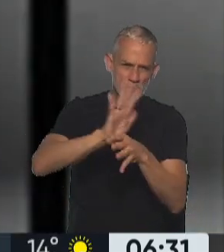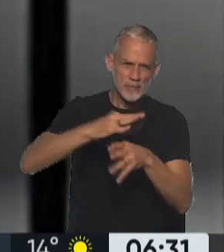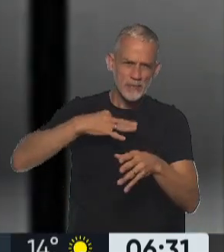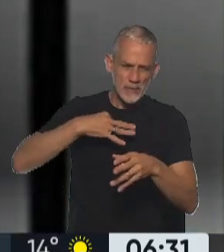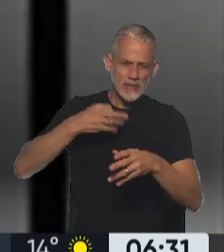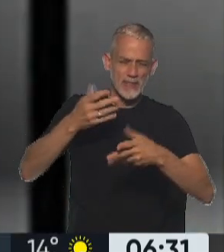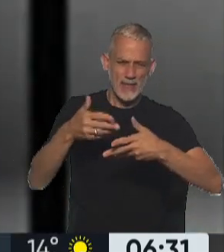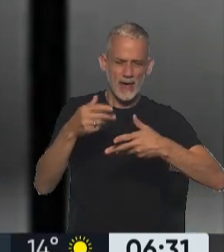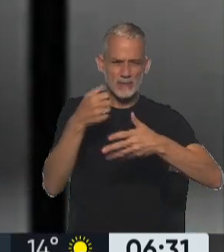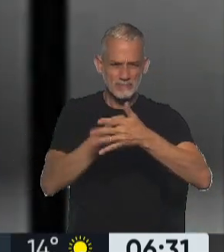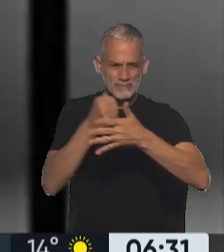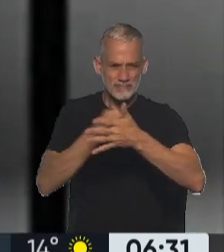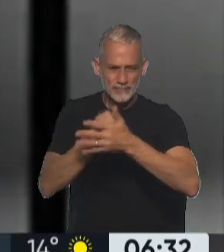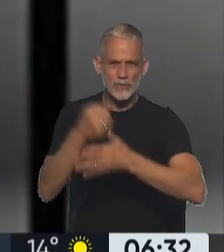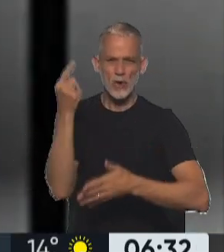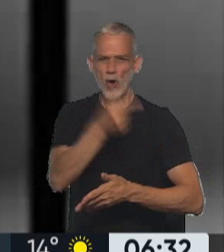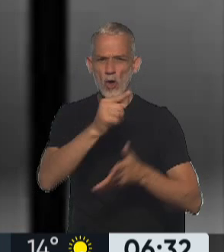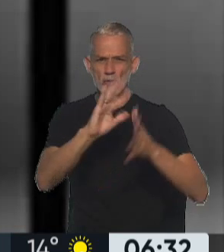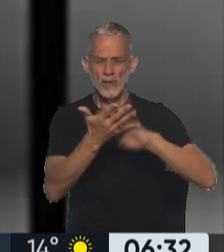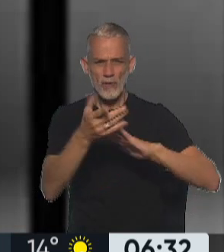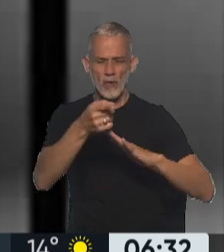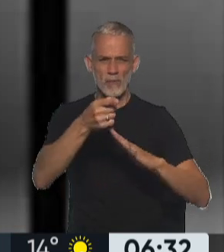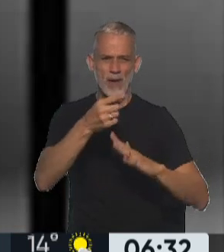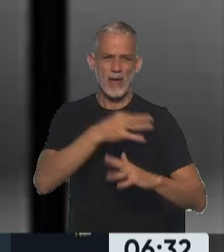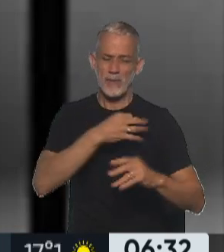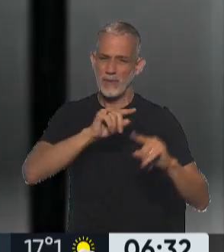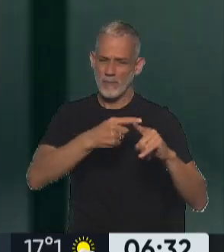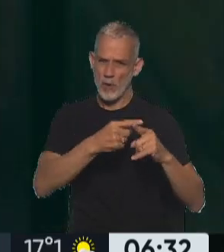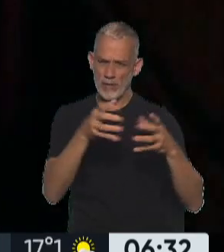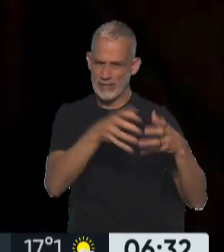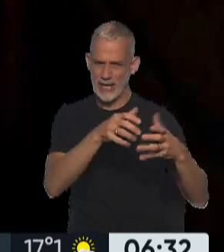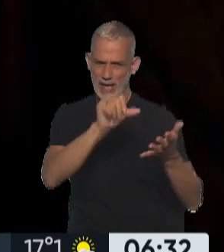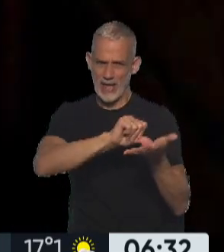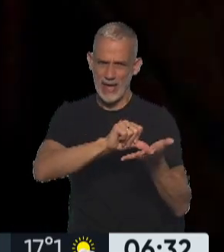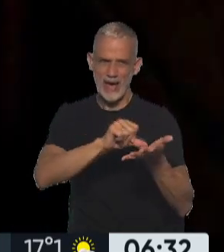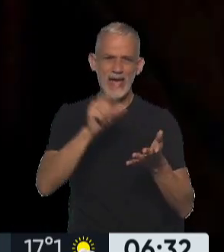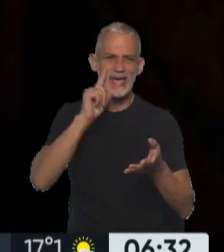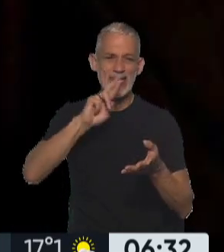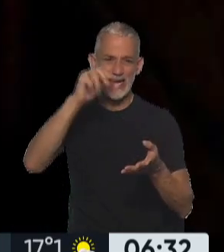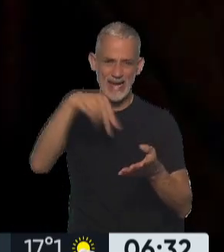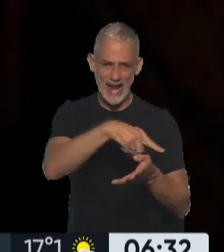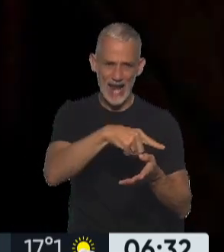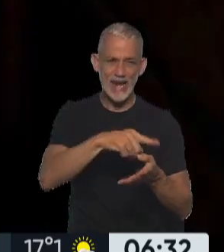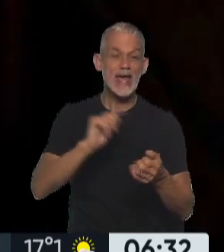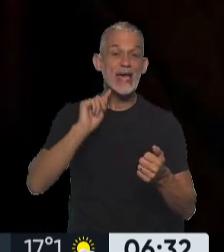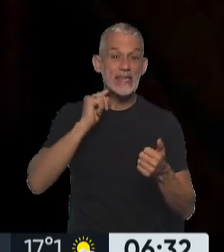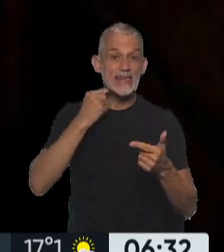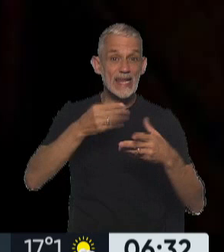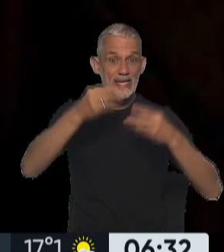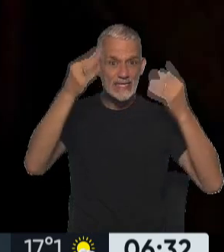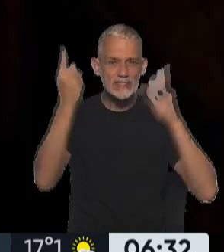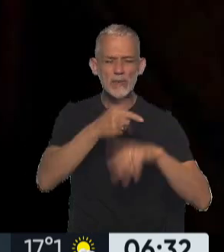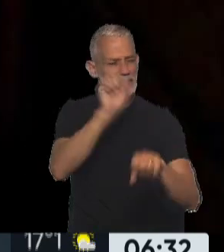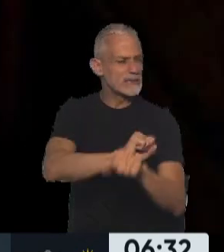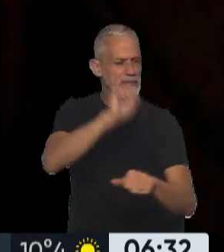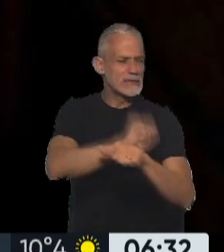mujer justamente contra esa alternativa política del país. En 13 oportunidades, arrestada